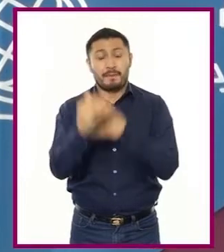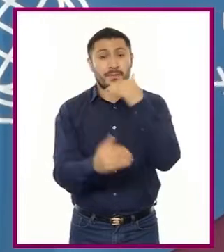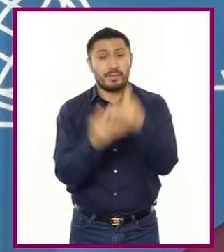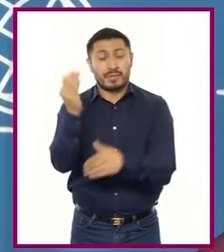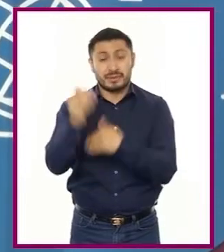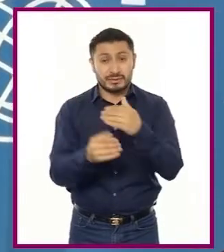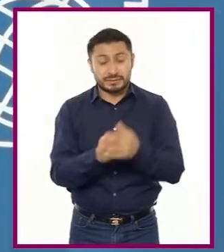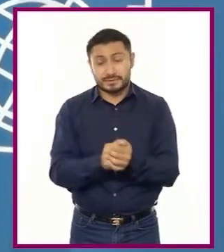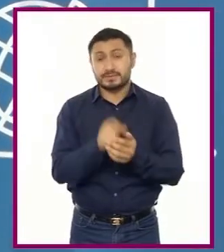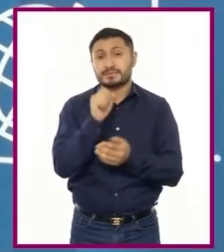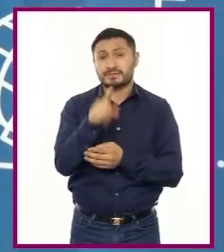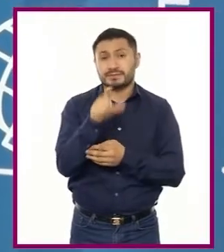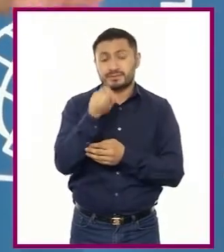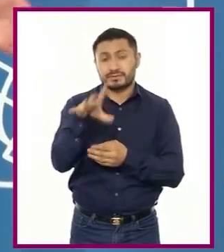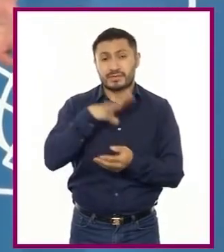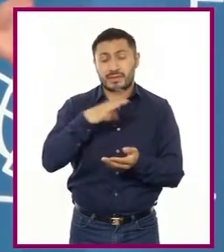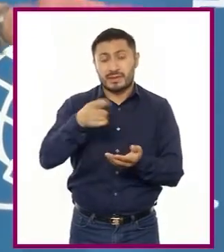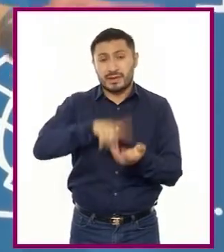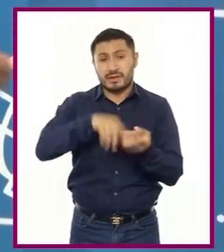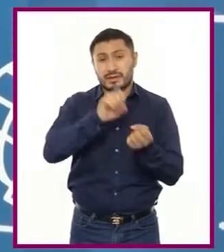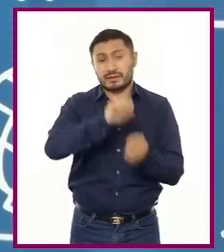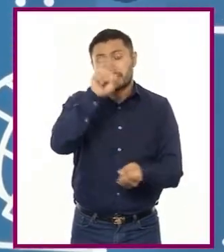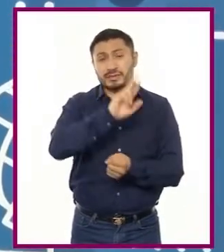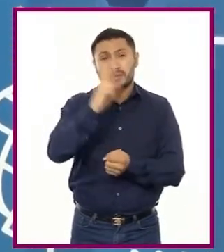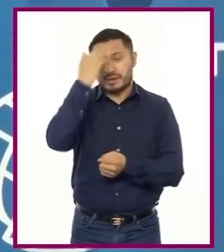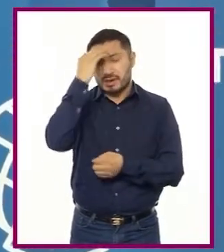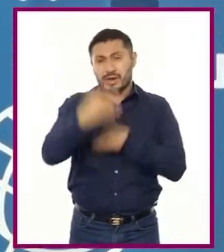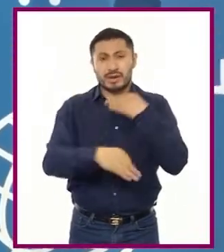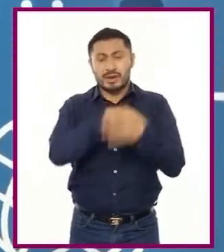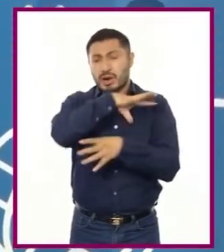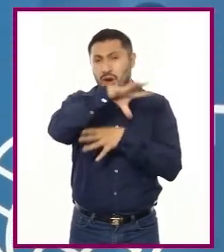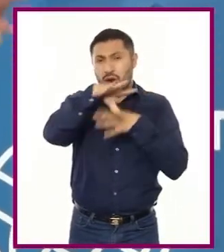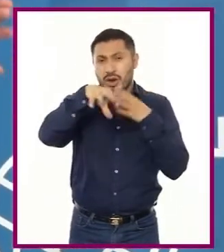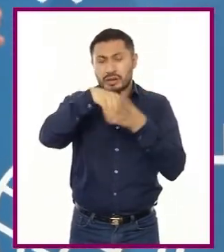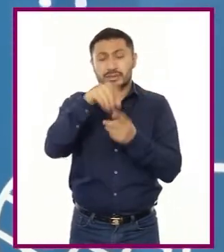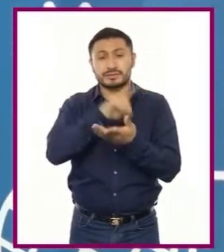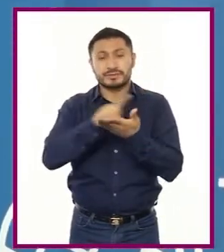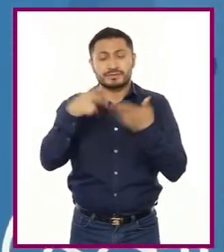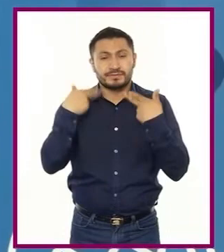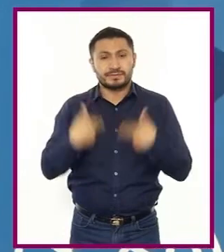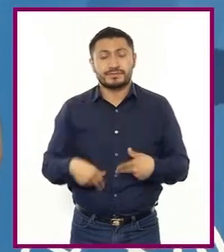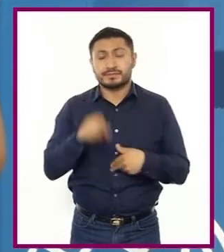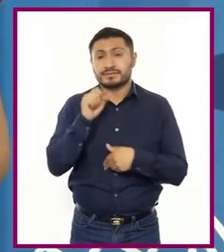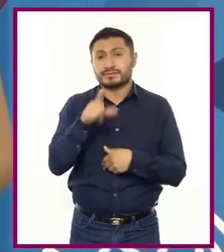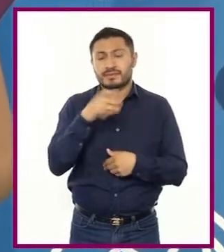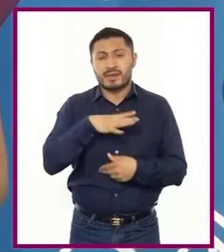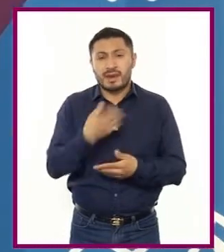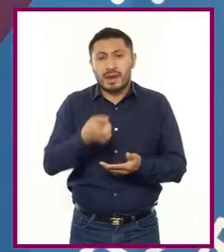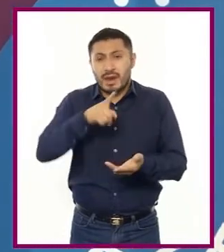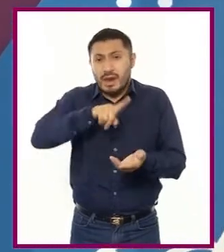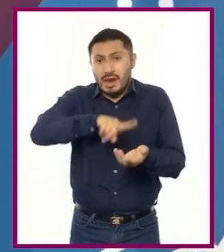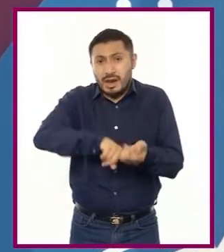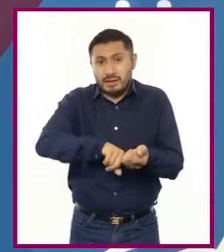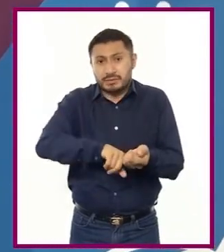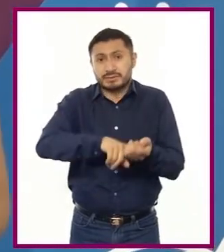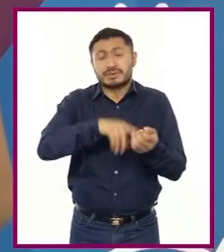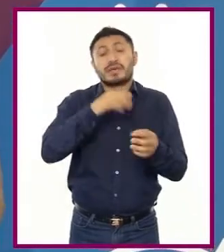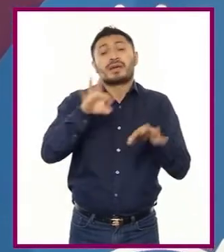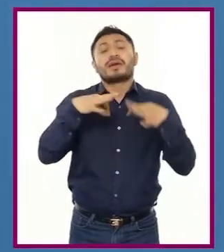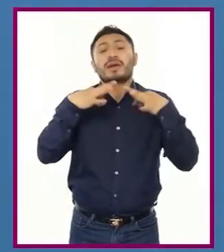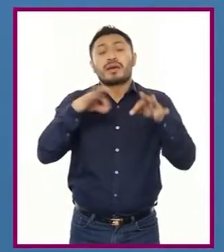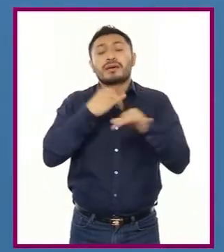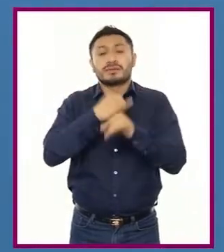Entonces, maestro, la Constitución reconoce todos los derechos humanos, incluyendo los que están contenidos en los